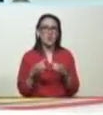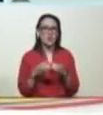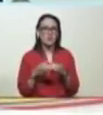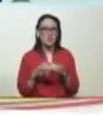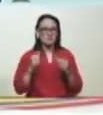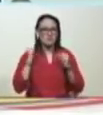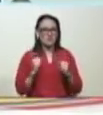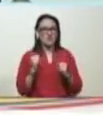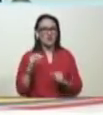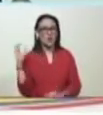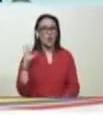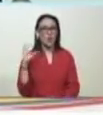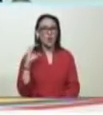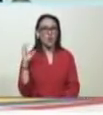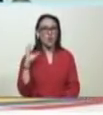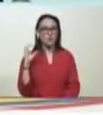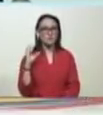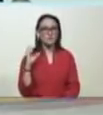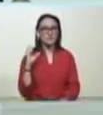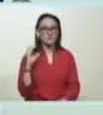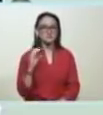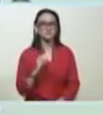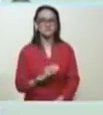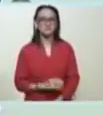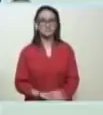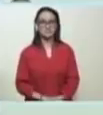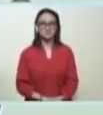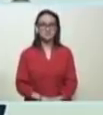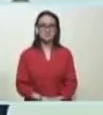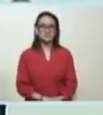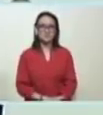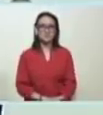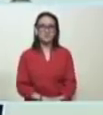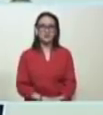extremistas de Colombia, de la oligarquía bogotana.